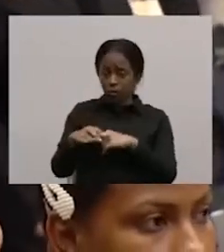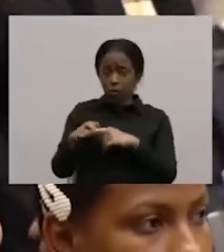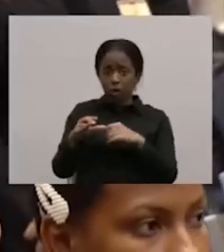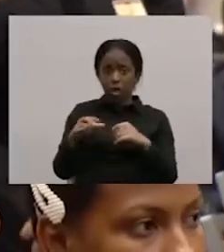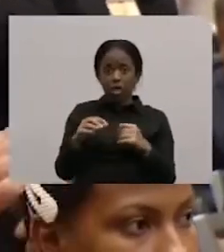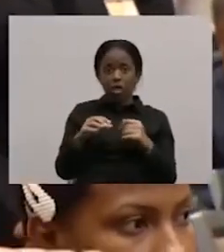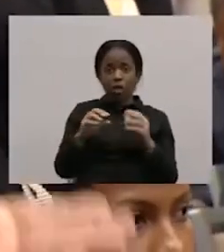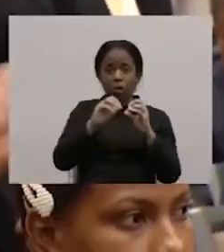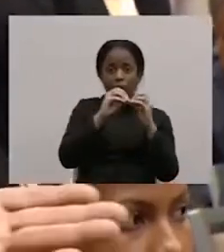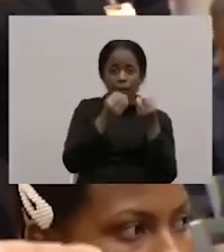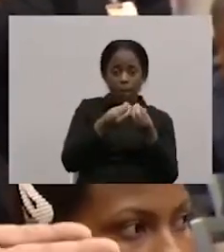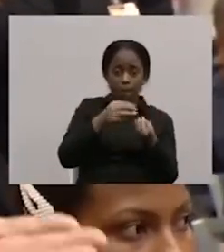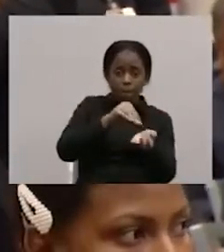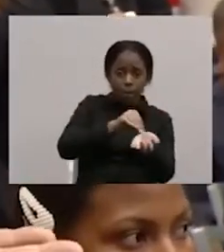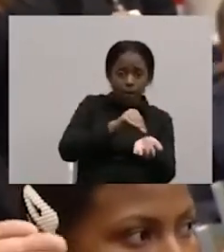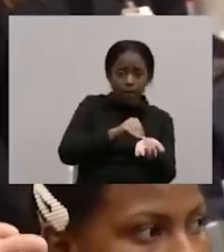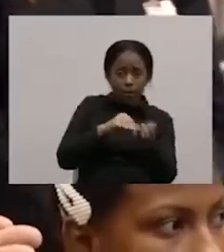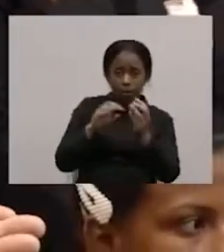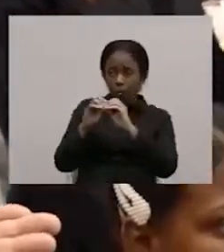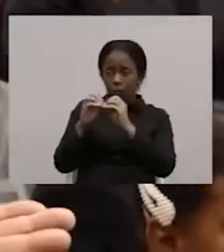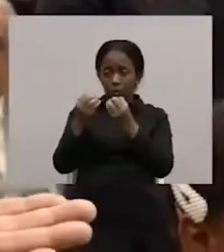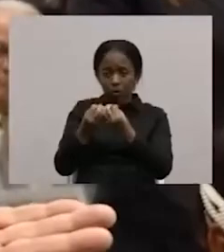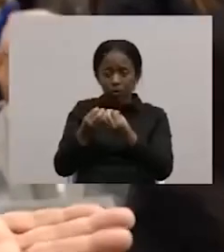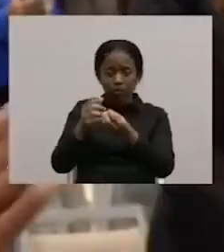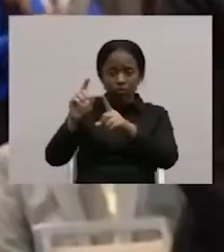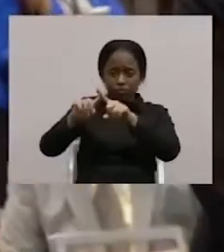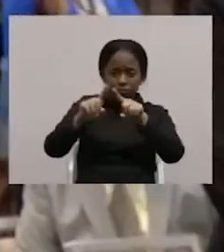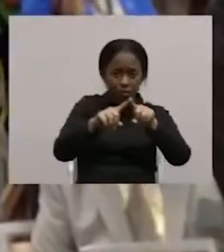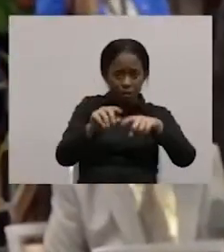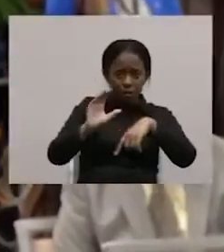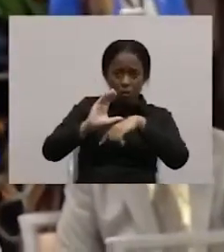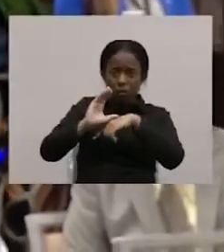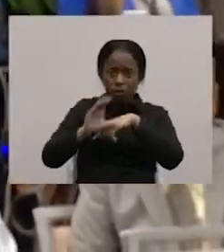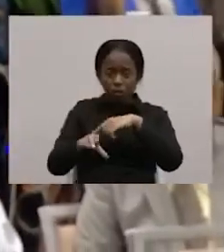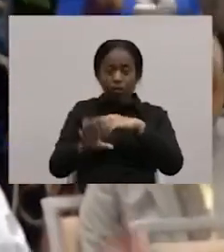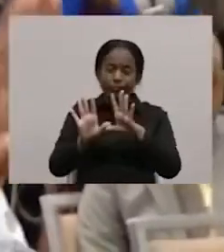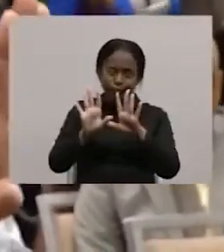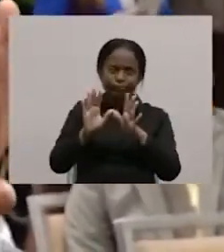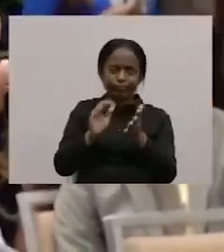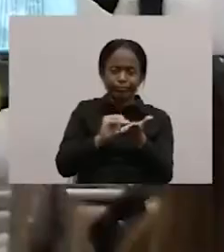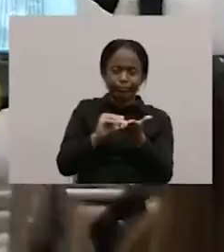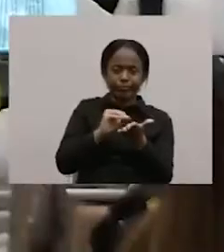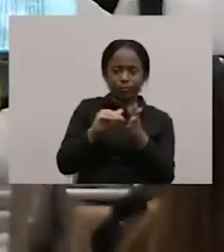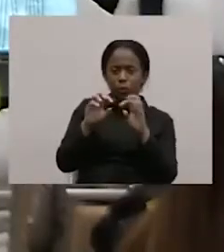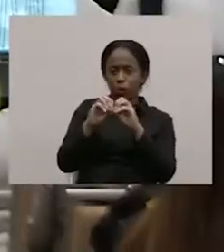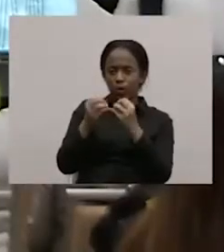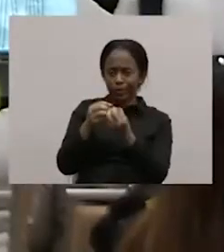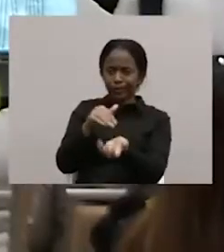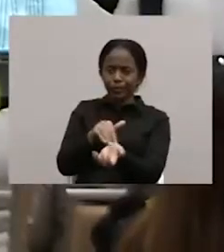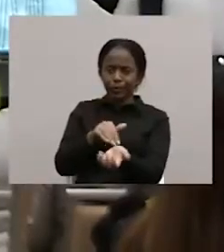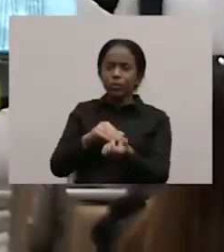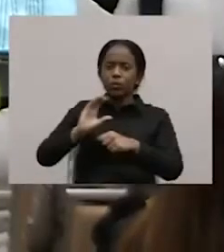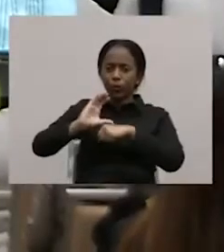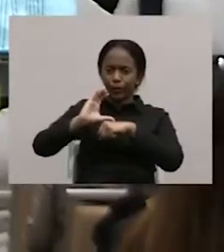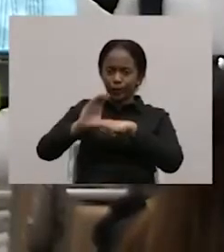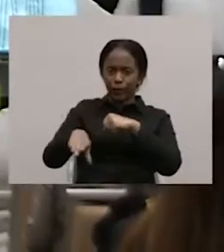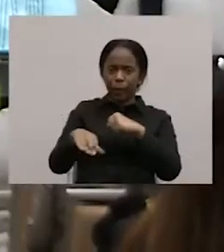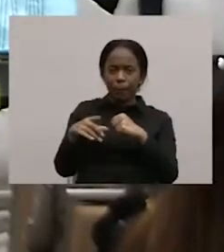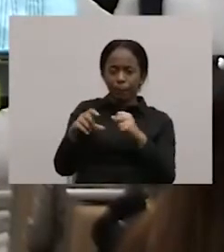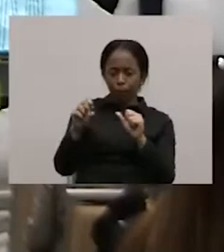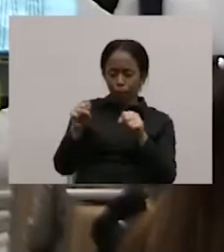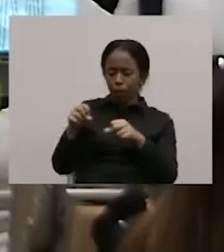obligatoria. Ni era, ni es obligatoria. Digo, el colegio médico es obligatorio ahora, se supone, ¿no? Para poder ejercer la